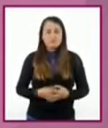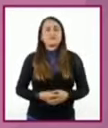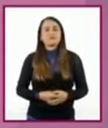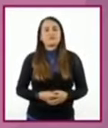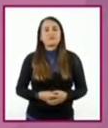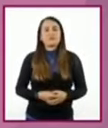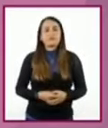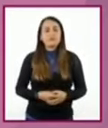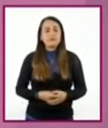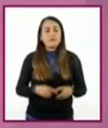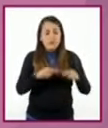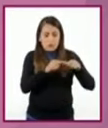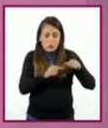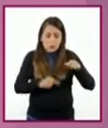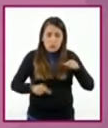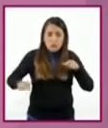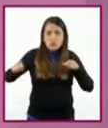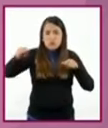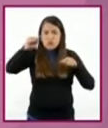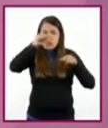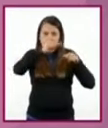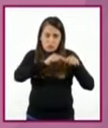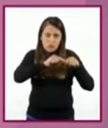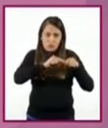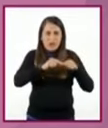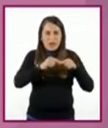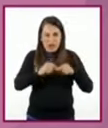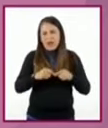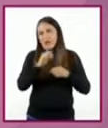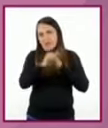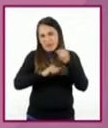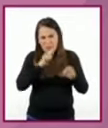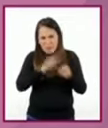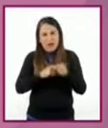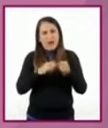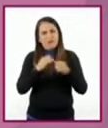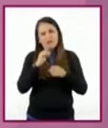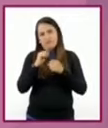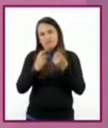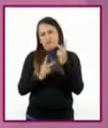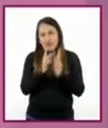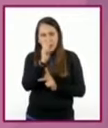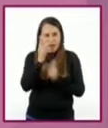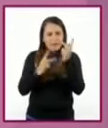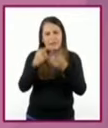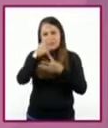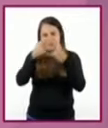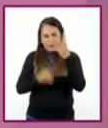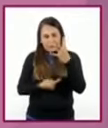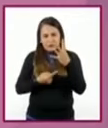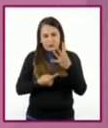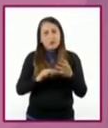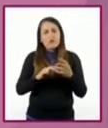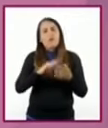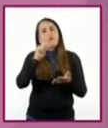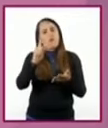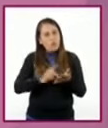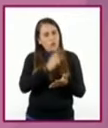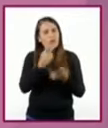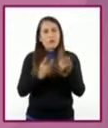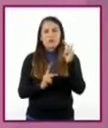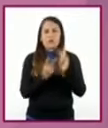a lo largo de toda la red trófica de los seres vivos lleva el nitrógeno del suelo a las plantas y hasta